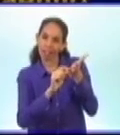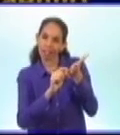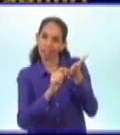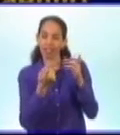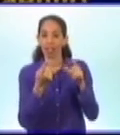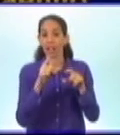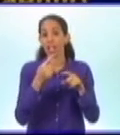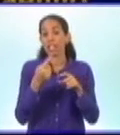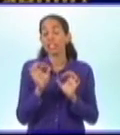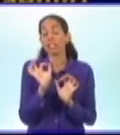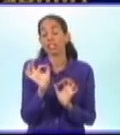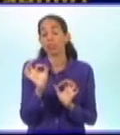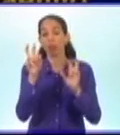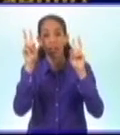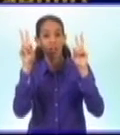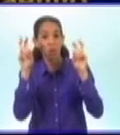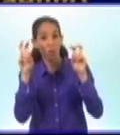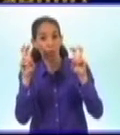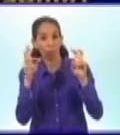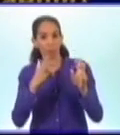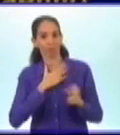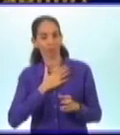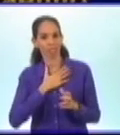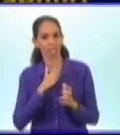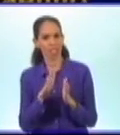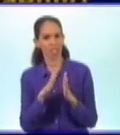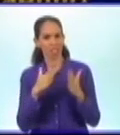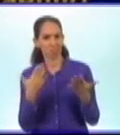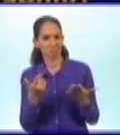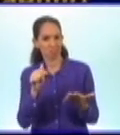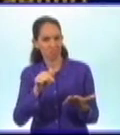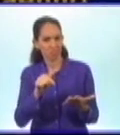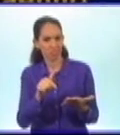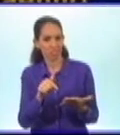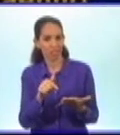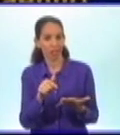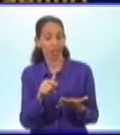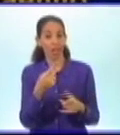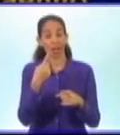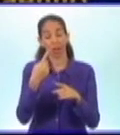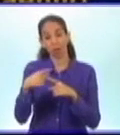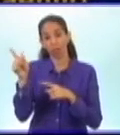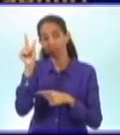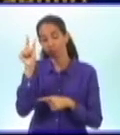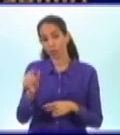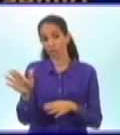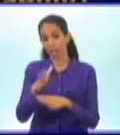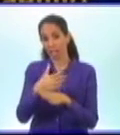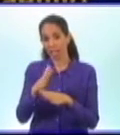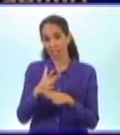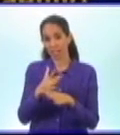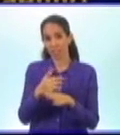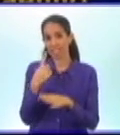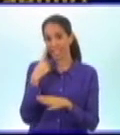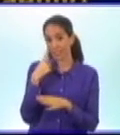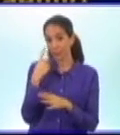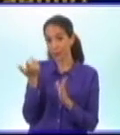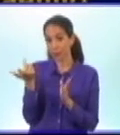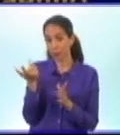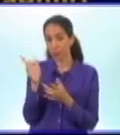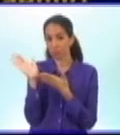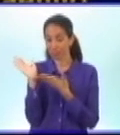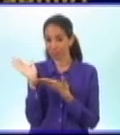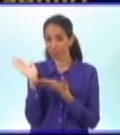cuentos o poemas pertenecientes a estos libros. Hay otros criterios que consideran, como están observando, que